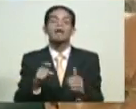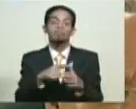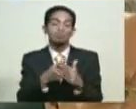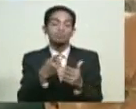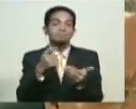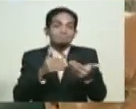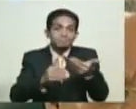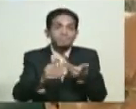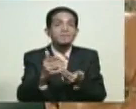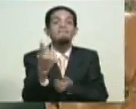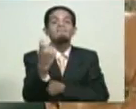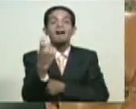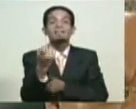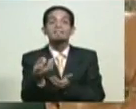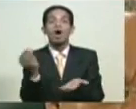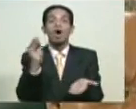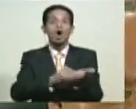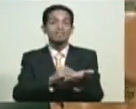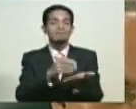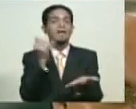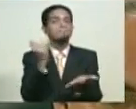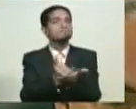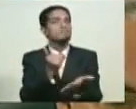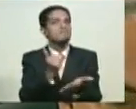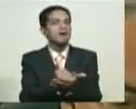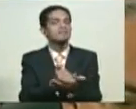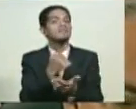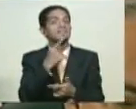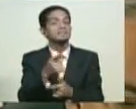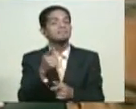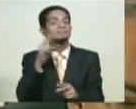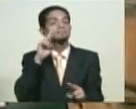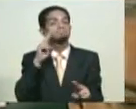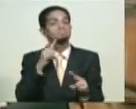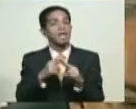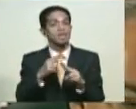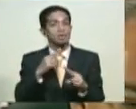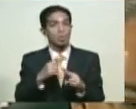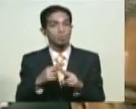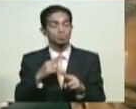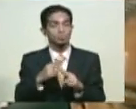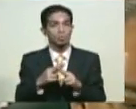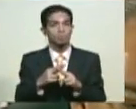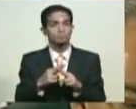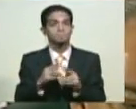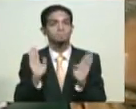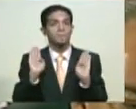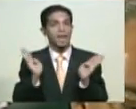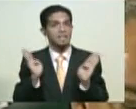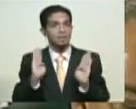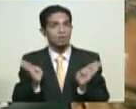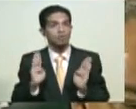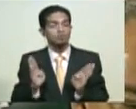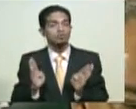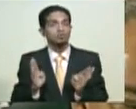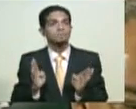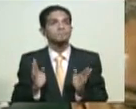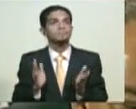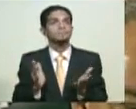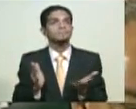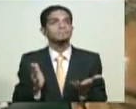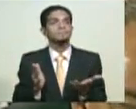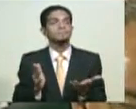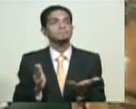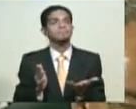monetaria. Entonces, es un enorme riesgo, señor presidente, que estaríamos corriendo